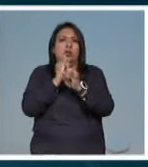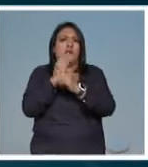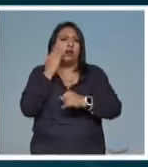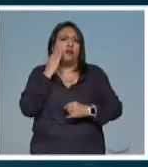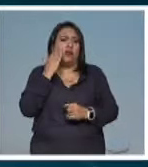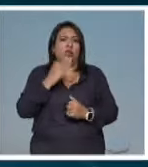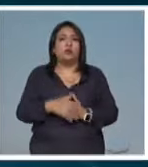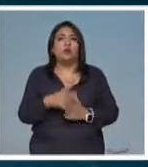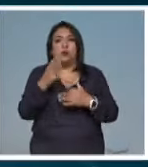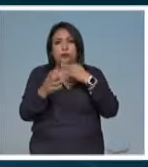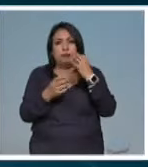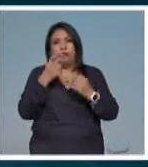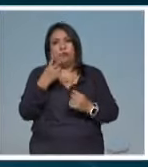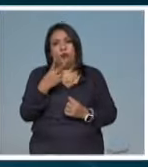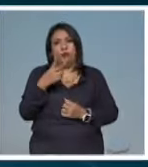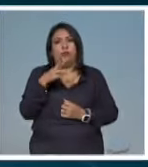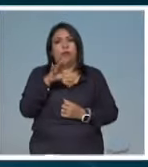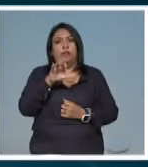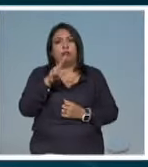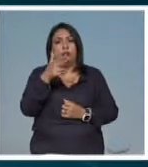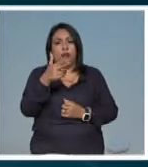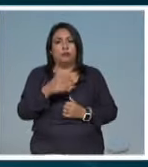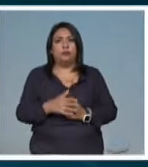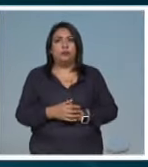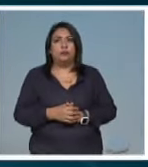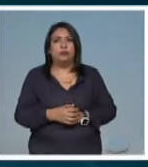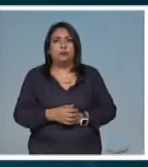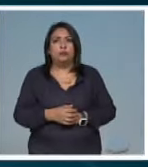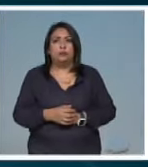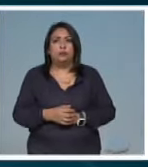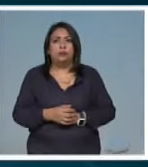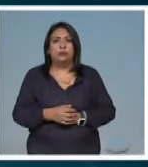Facebook. Para Noticias 22, César H. Meléndez.